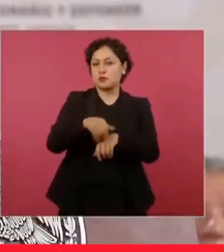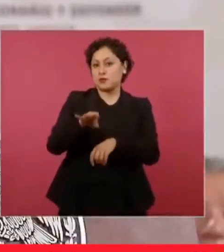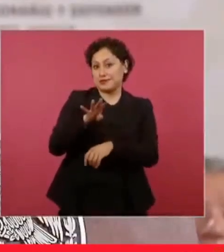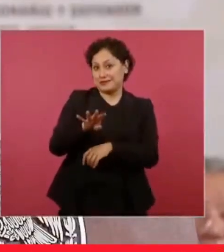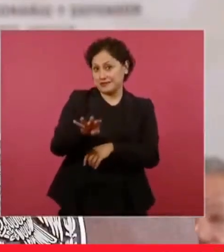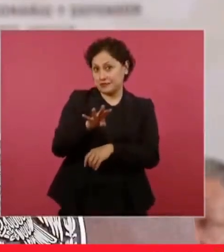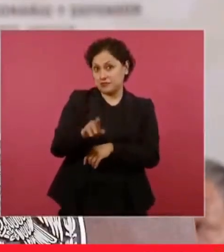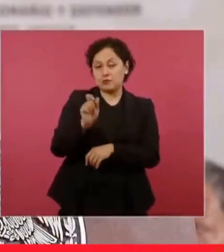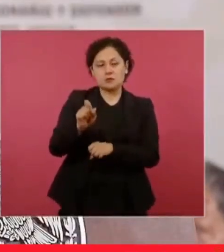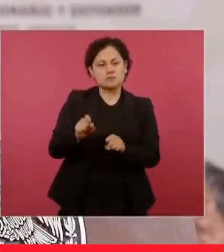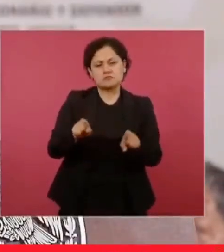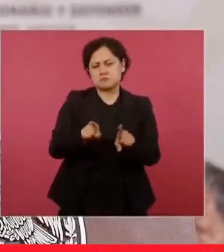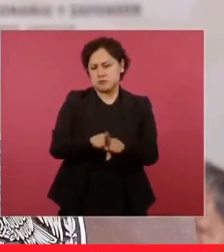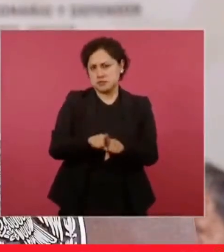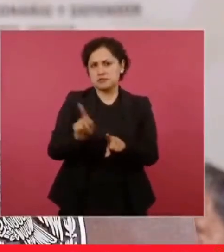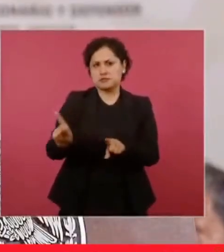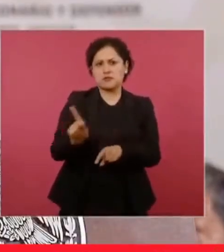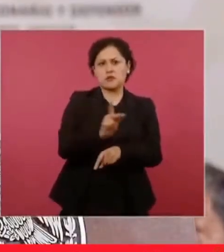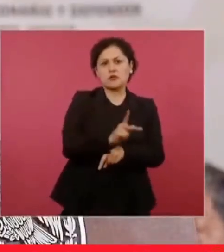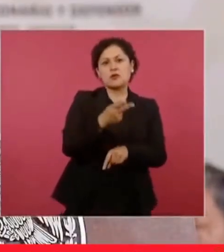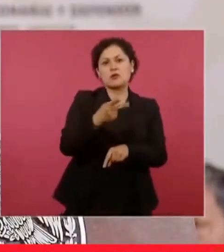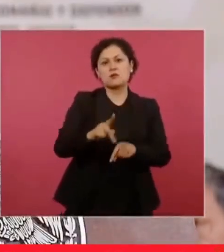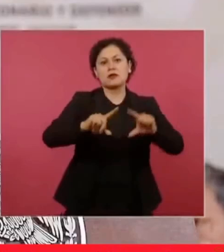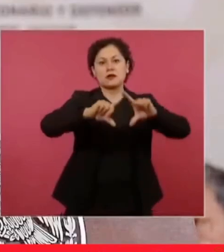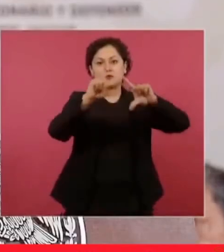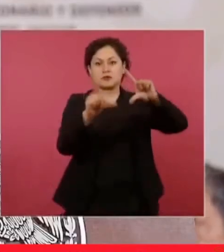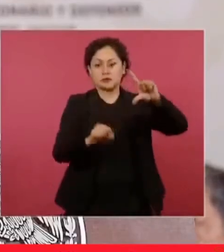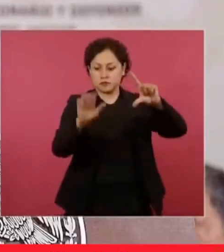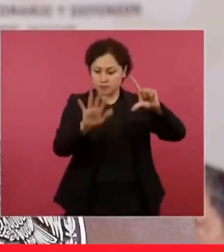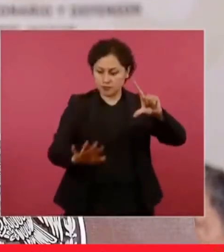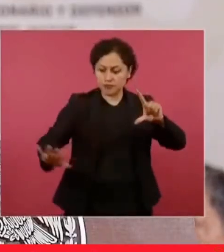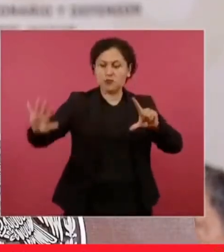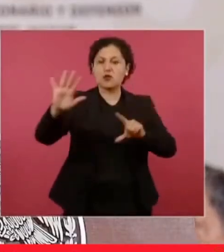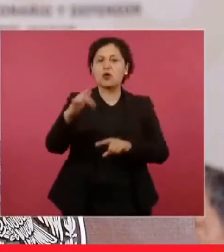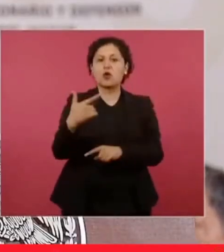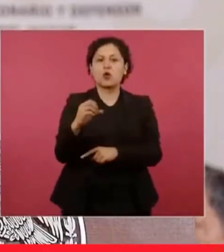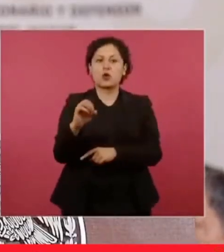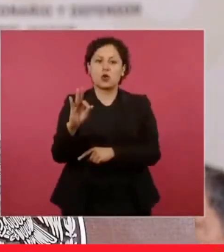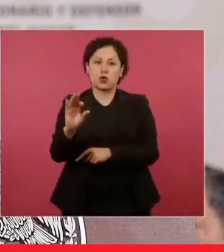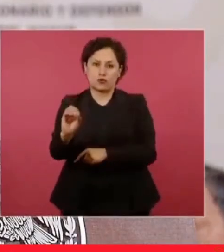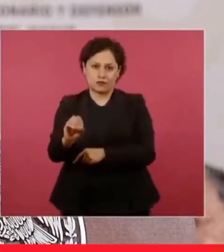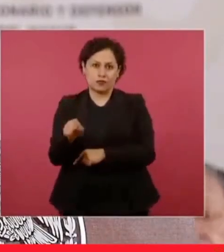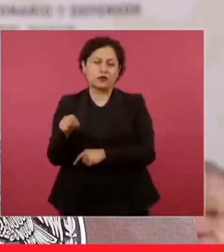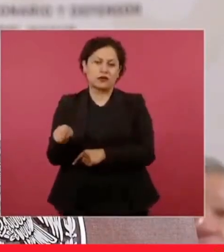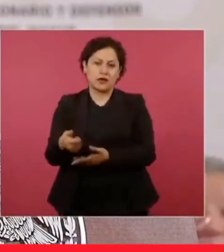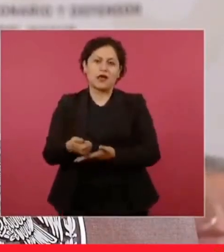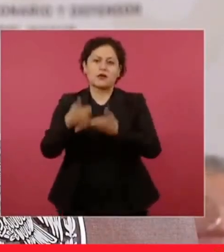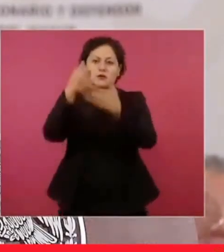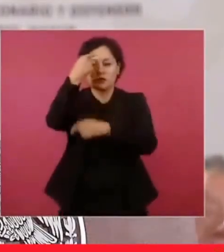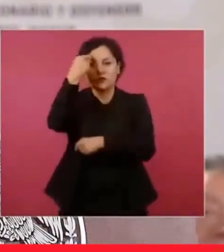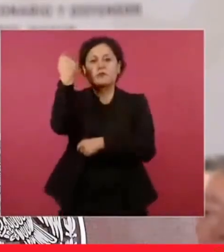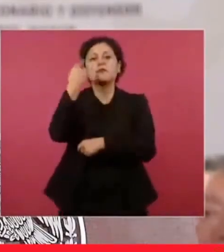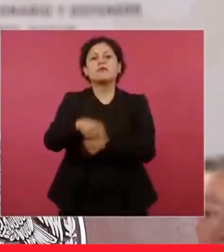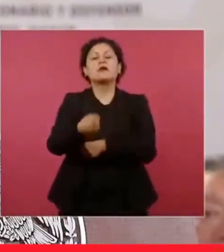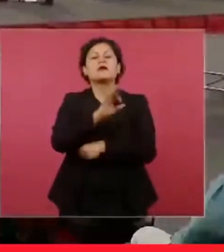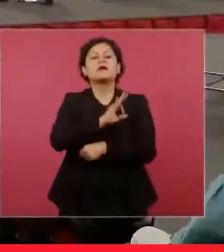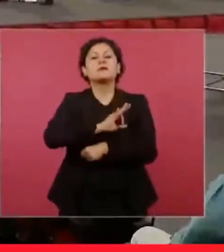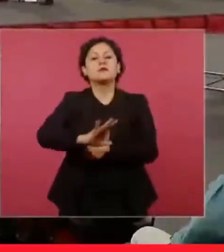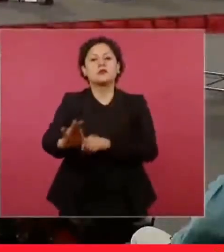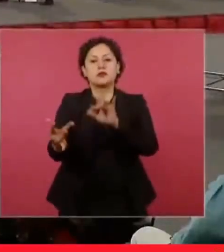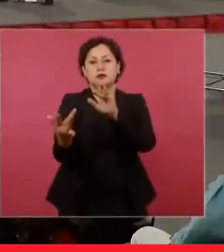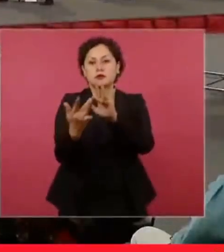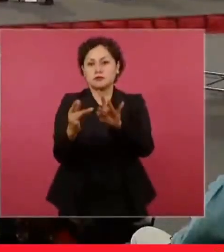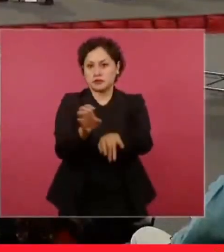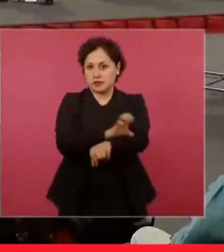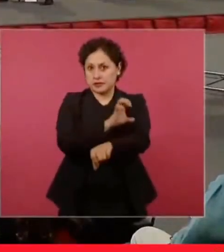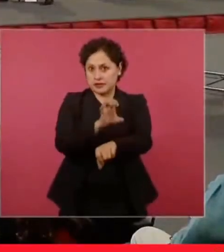mismas características, pero del lado del Golfo, y que va a apoyar mucho a poder distribuir o transmitir la energía del